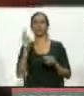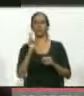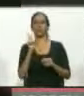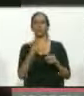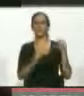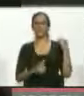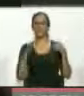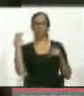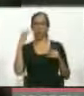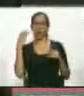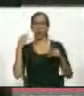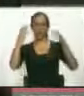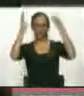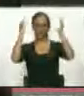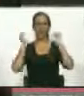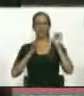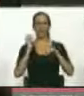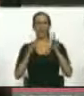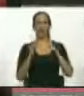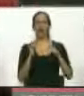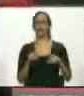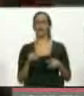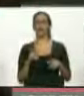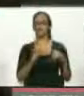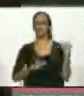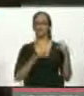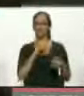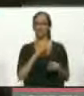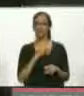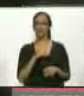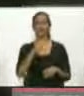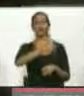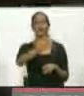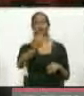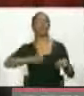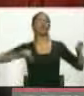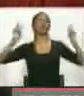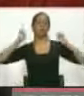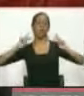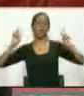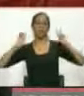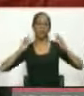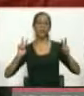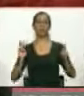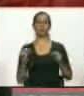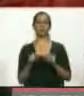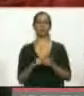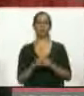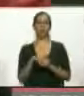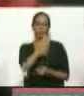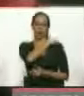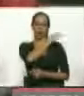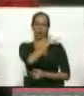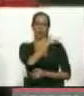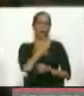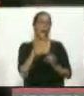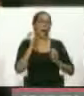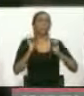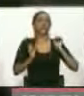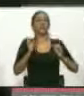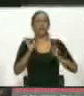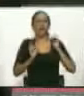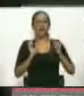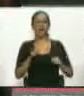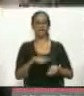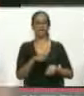almagro comenzaron a piñera cada uno de los que supuestamente sirvió como guardaespaldas emocionales en esas